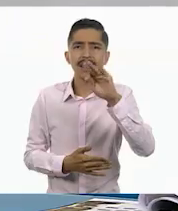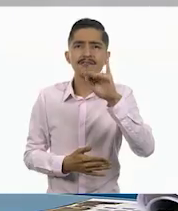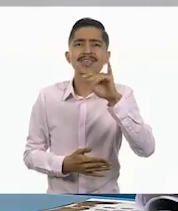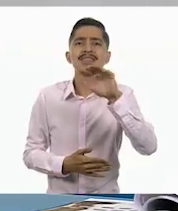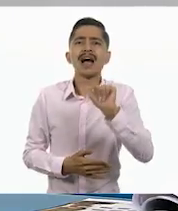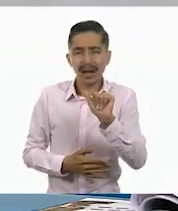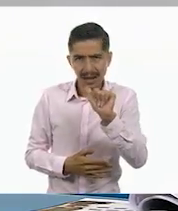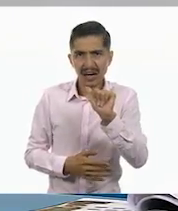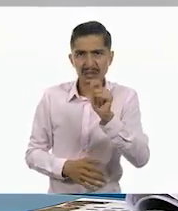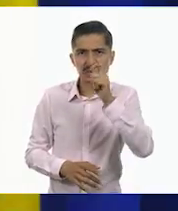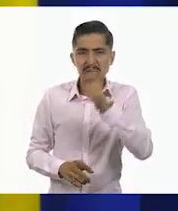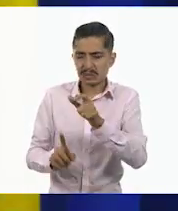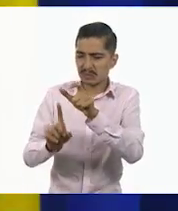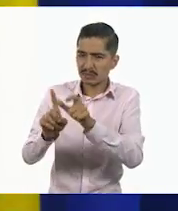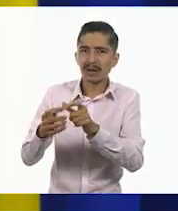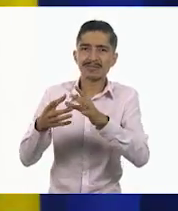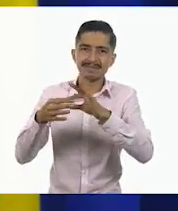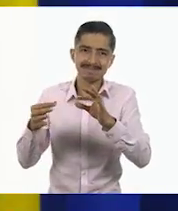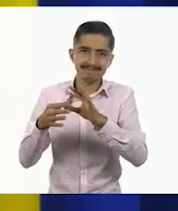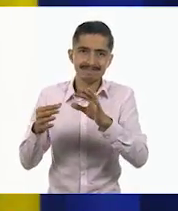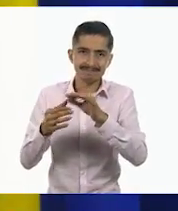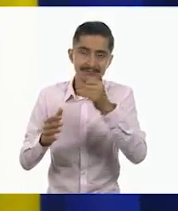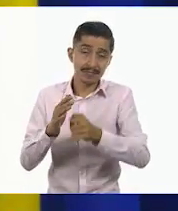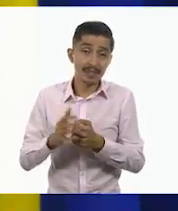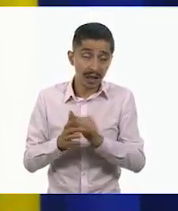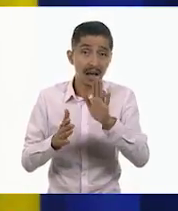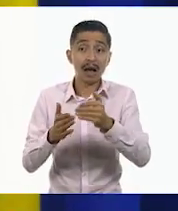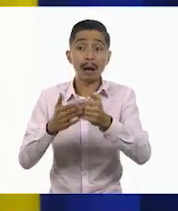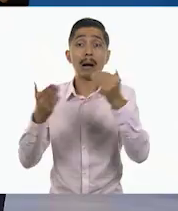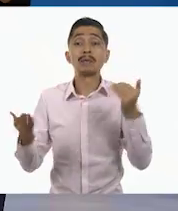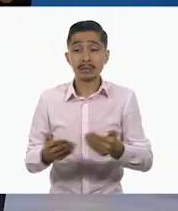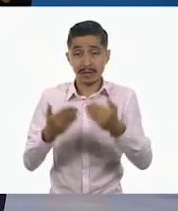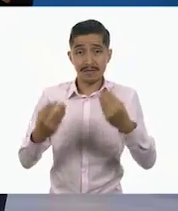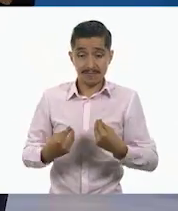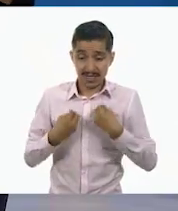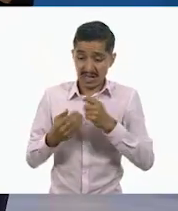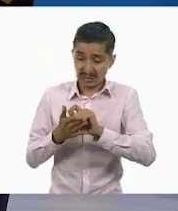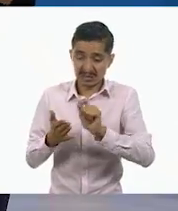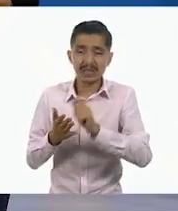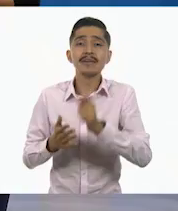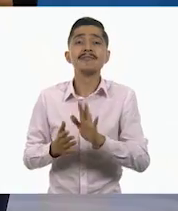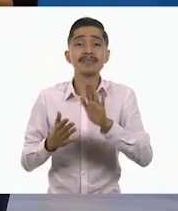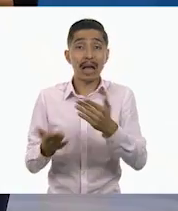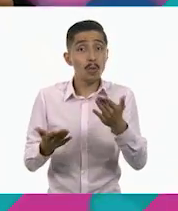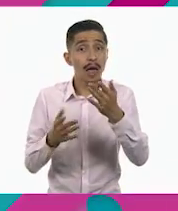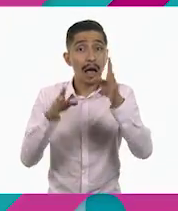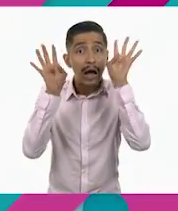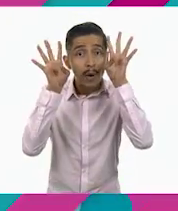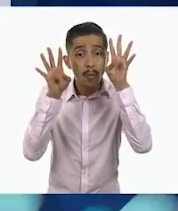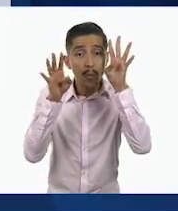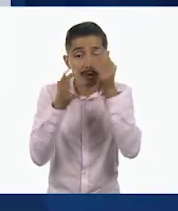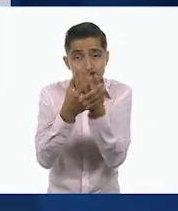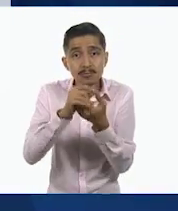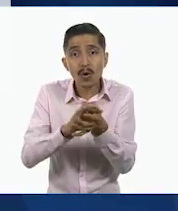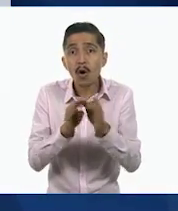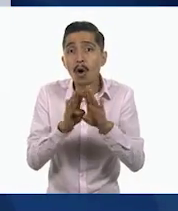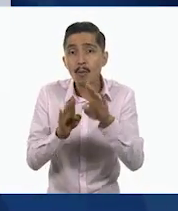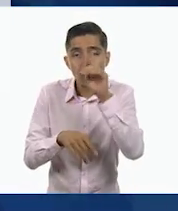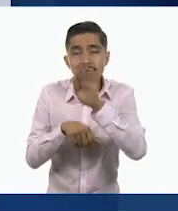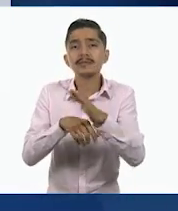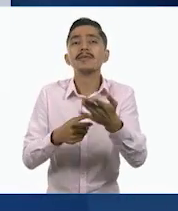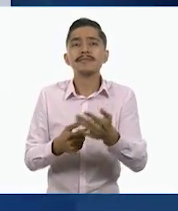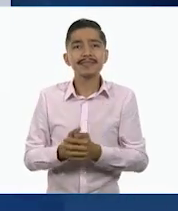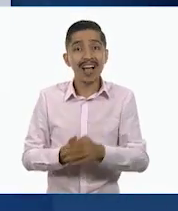Muy bien, pero antes de comenzar, vamos con ajo listo para lavar nuestras manos.